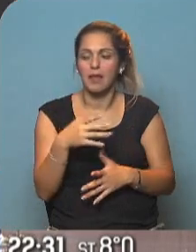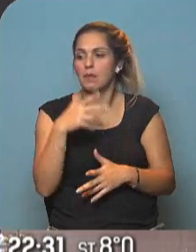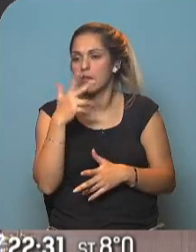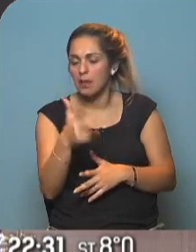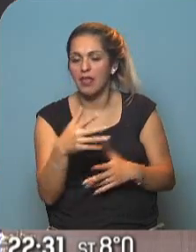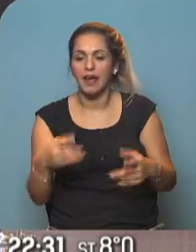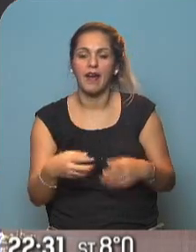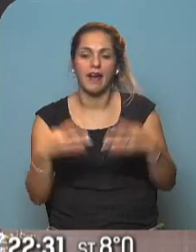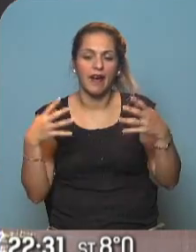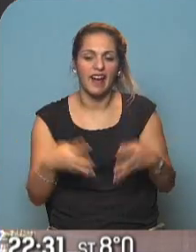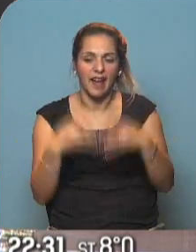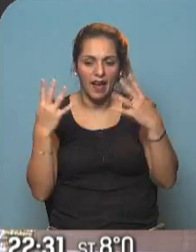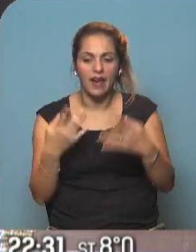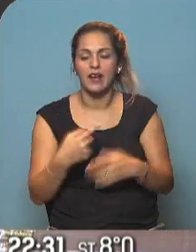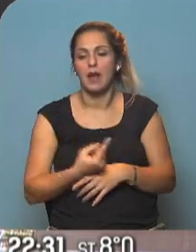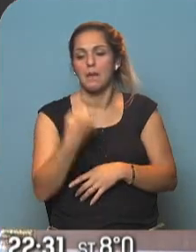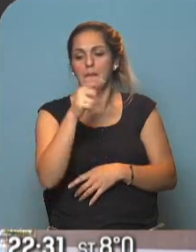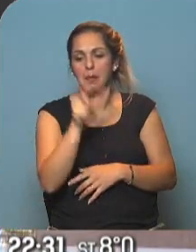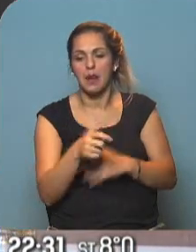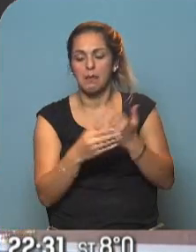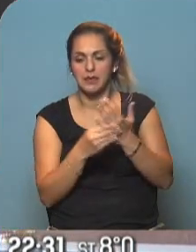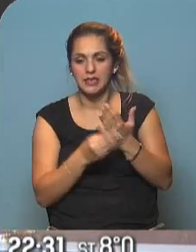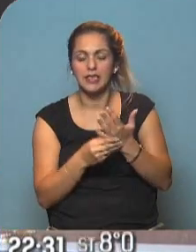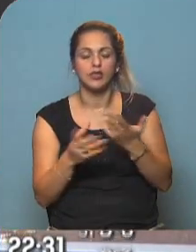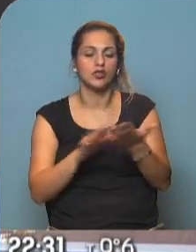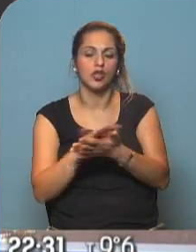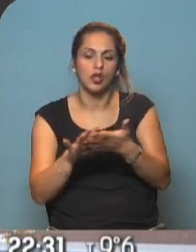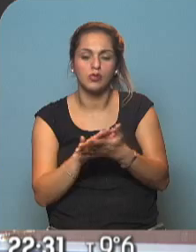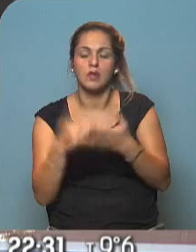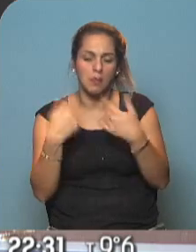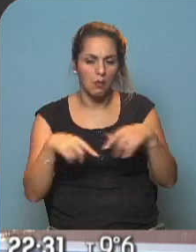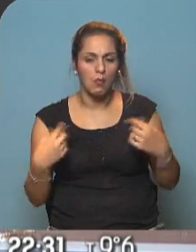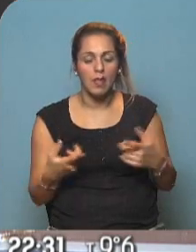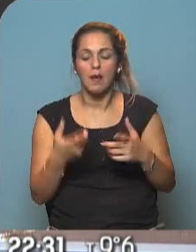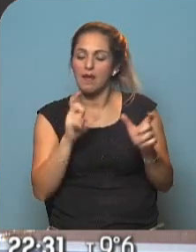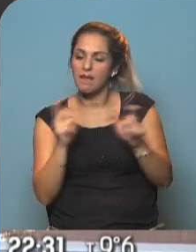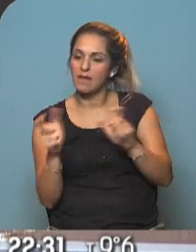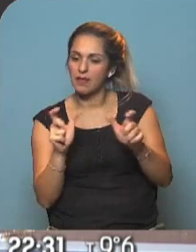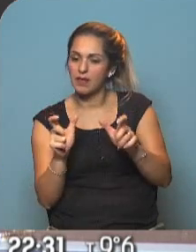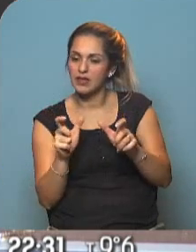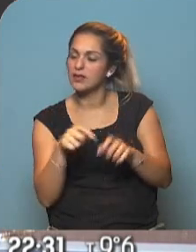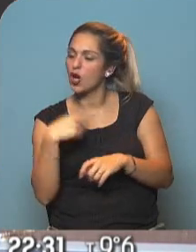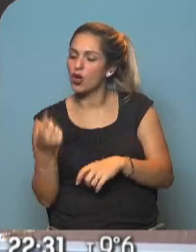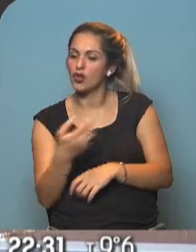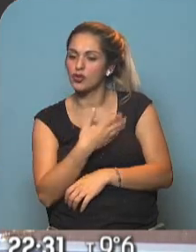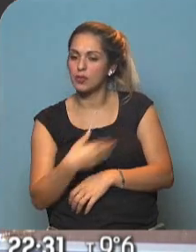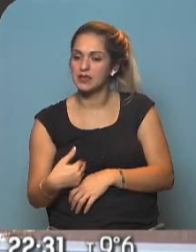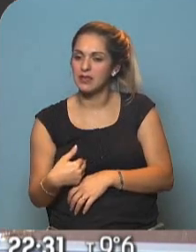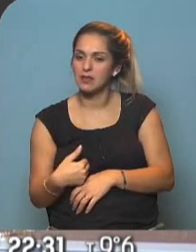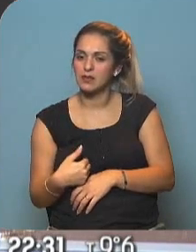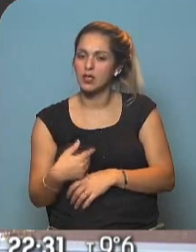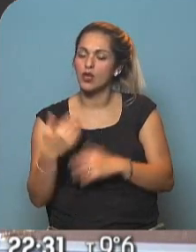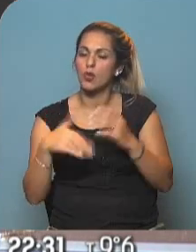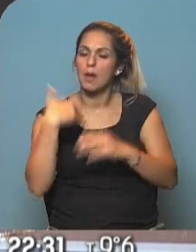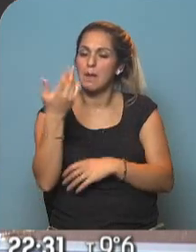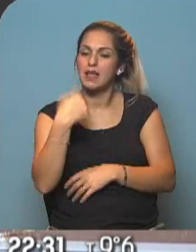primer ministro, pueden disolver el parlamento, pero comparado con los otros jefes de Estado, no tienen más atribuciones. Sin